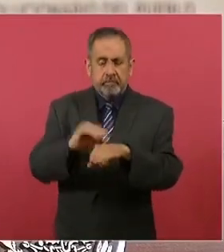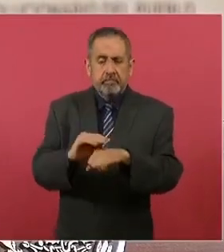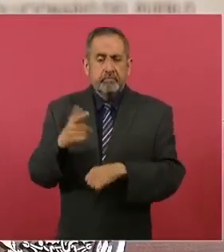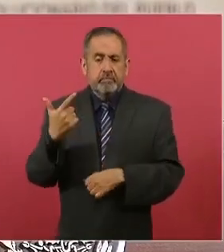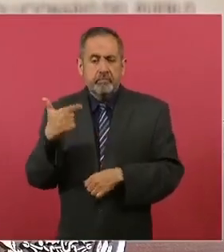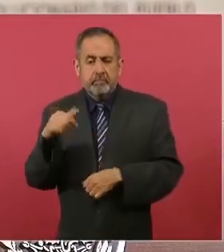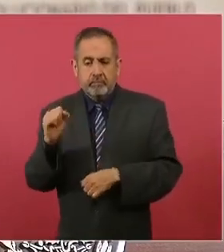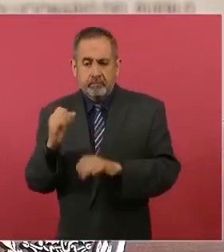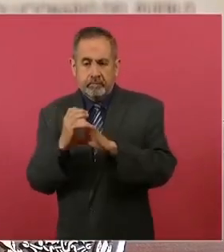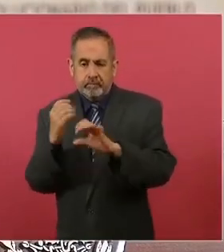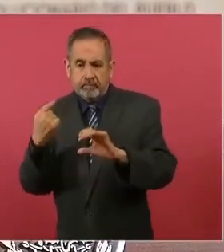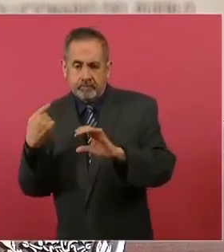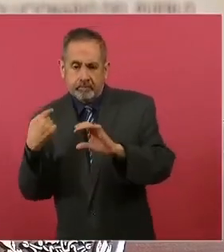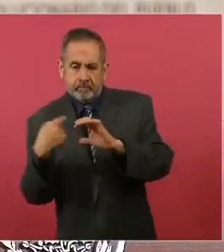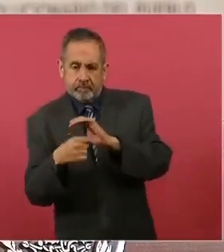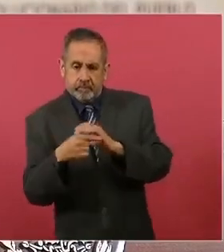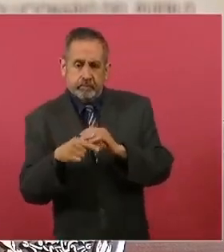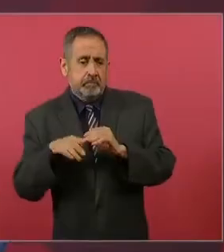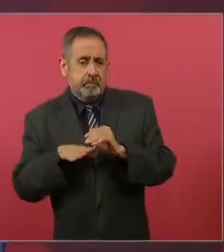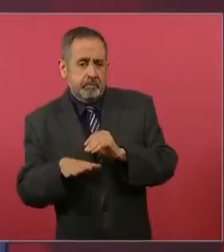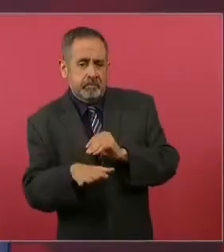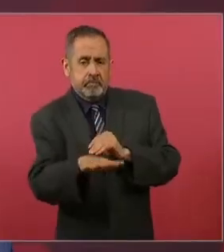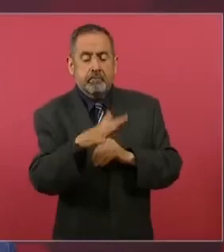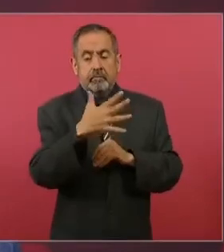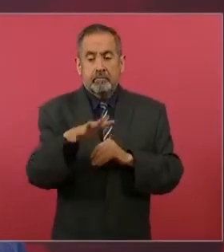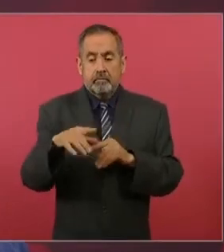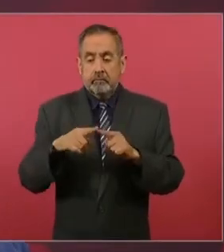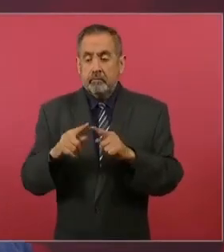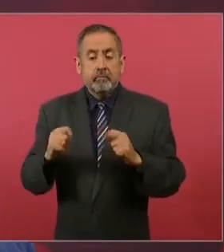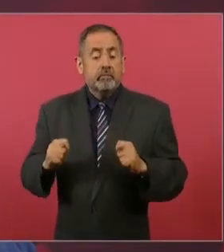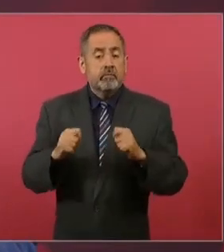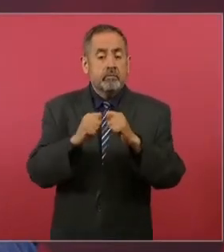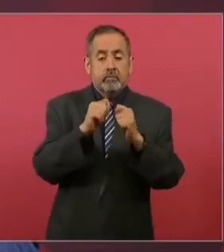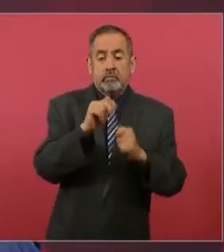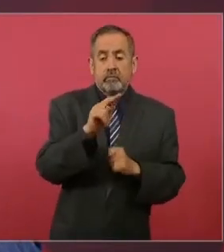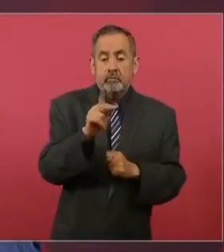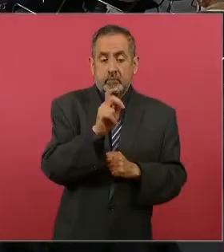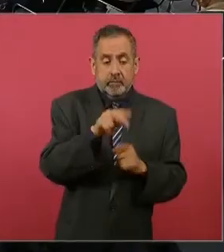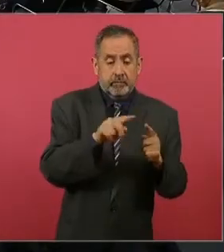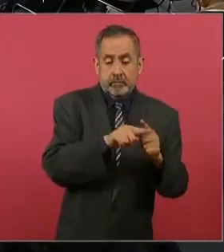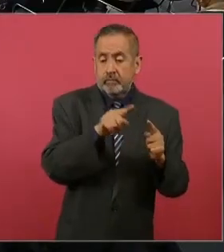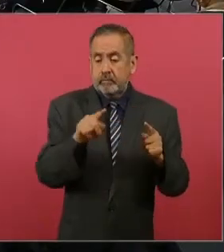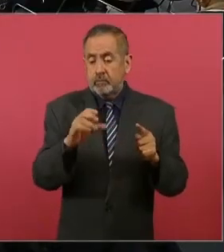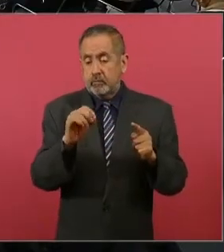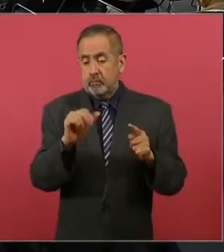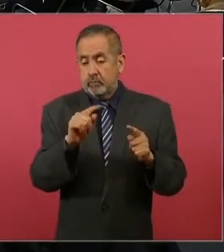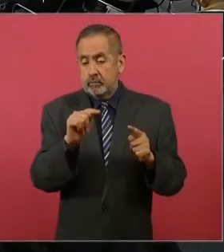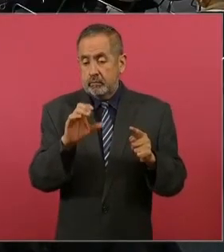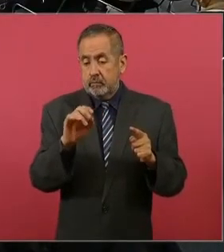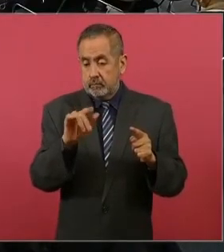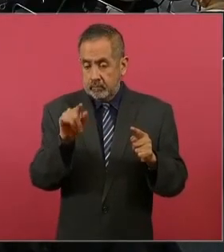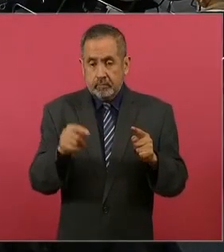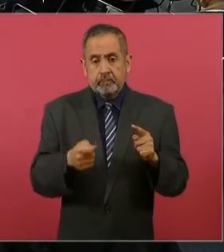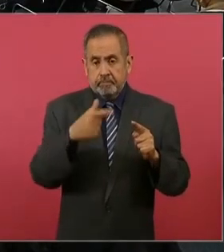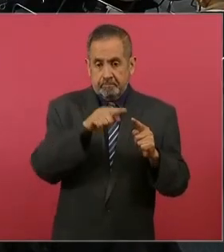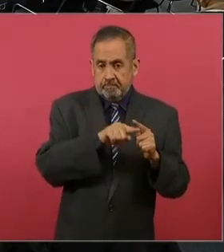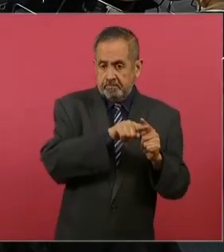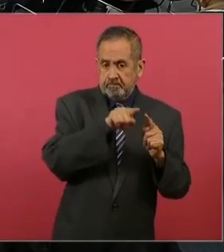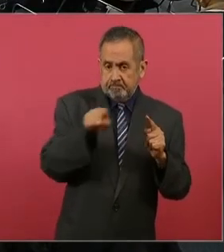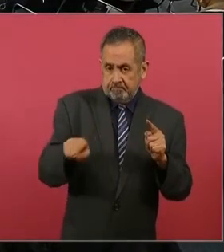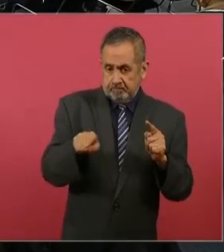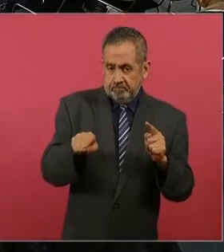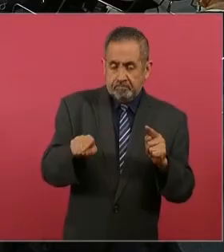gas por mar de Tuxpan a Coatzacoalcos en una primera etapa,